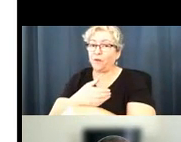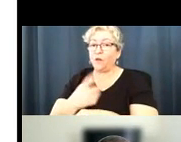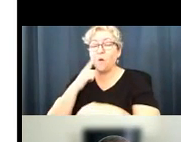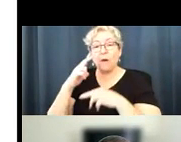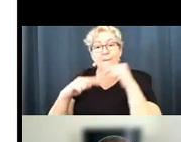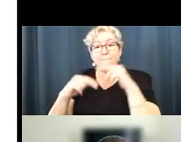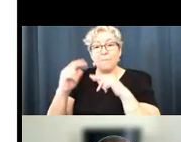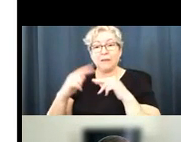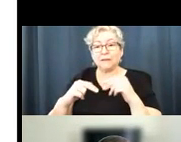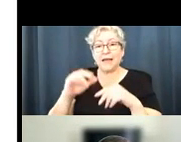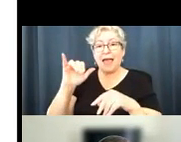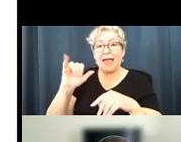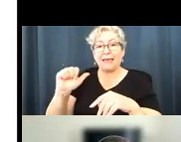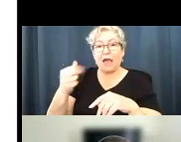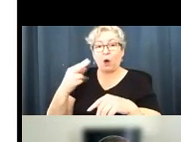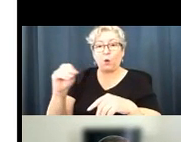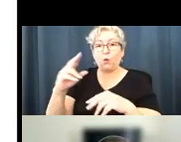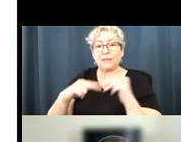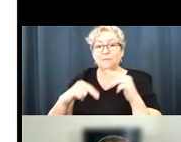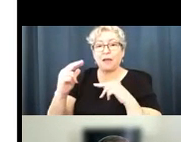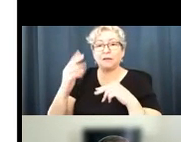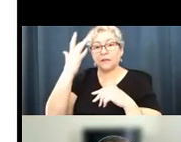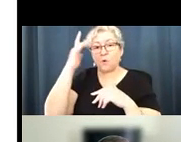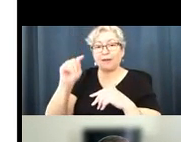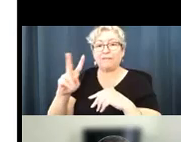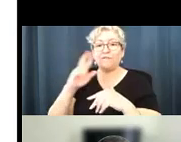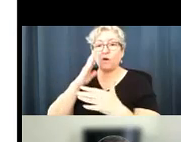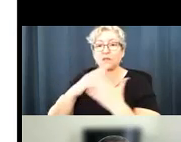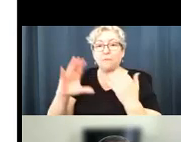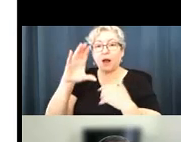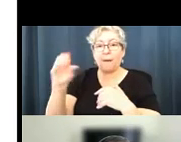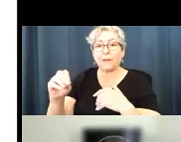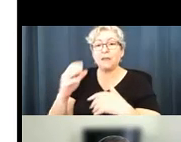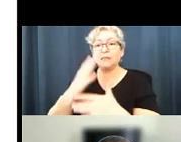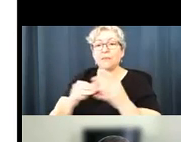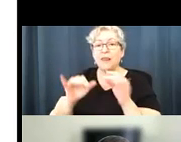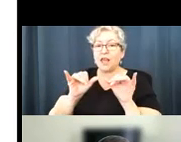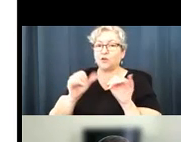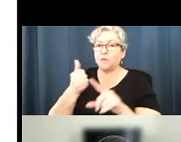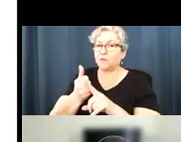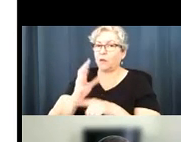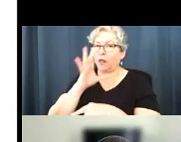les va a gustar. Cuando nosotros, con Indiana, nosotros construimos unos smart TVs para alguna de las